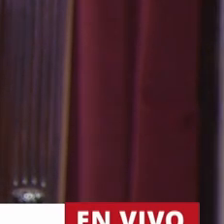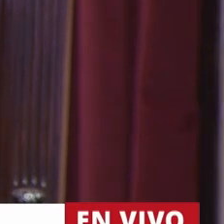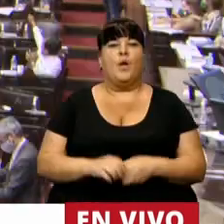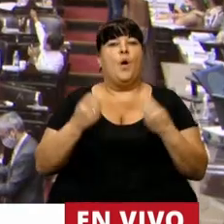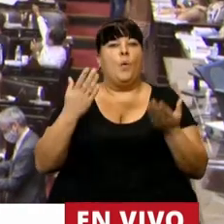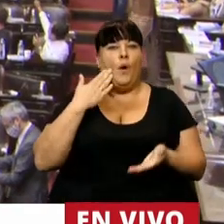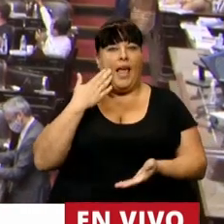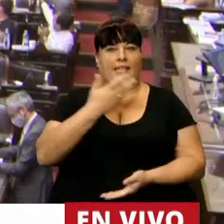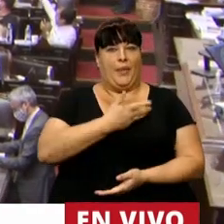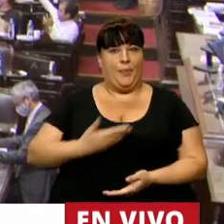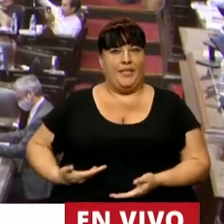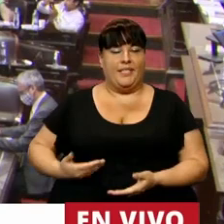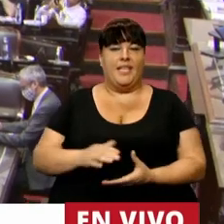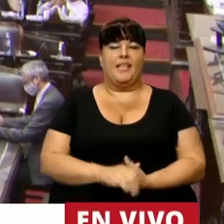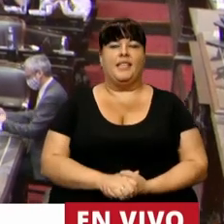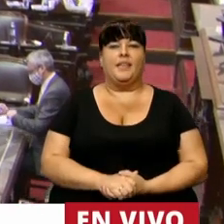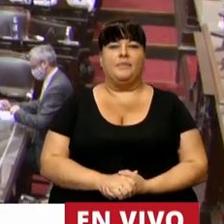Muy buenas tardes, señor presidente.